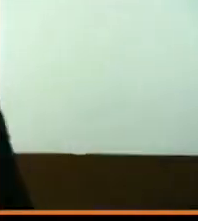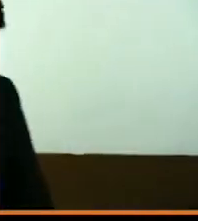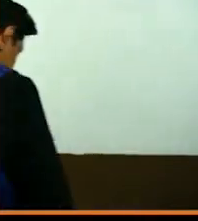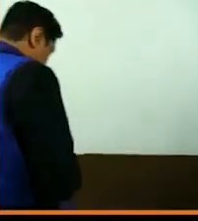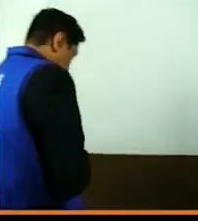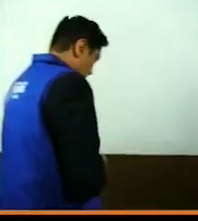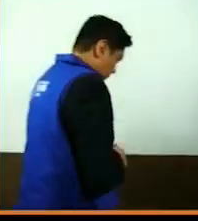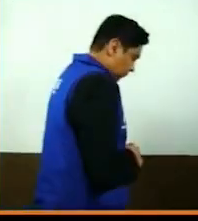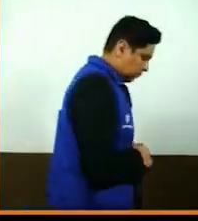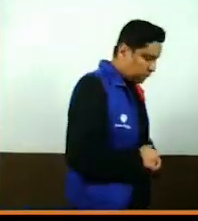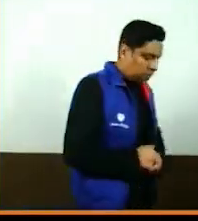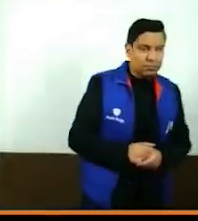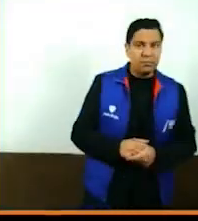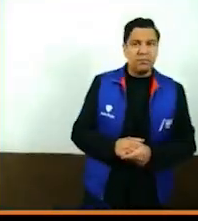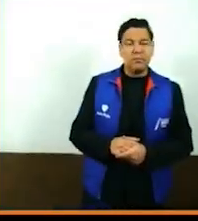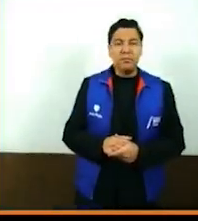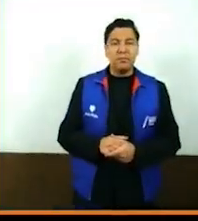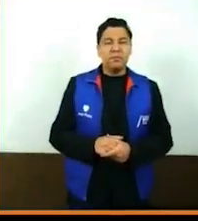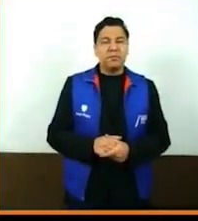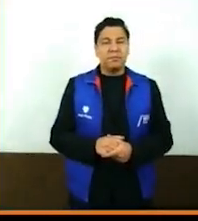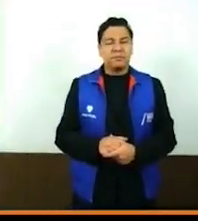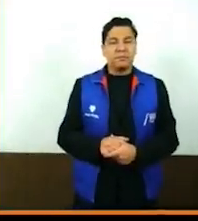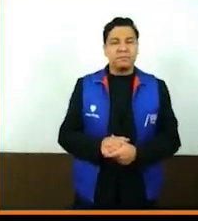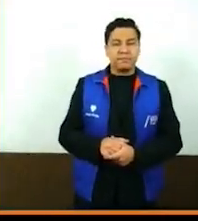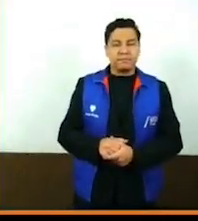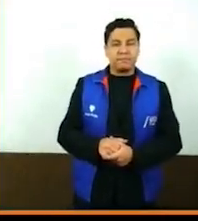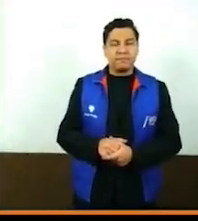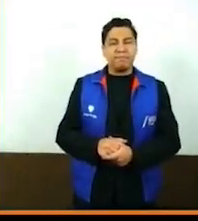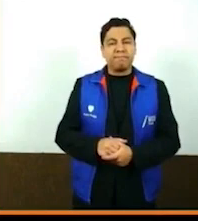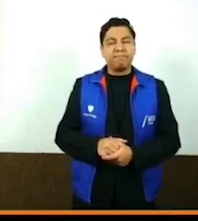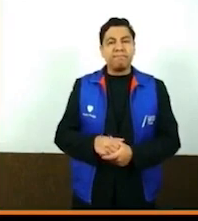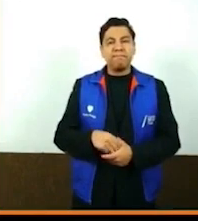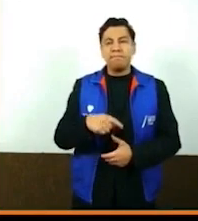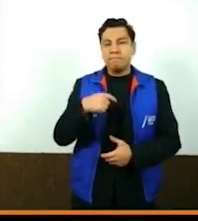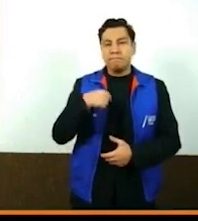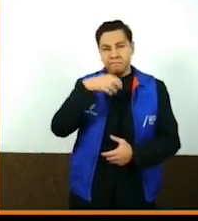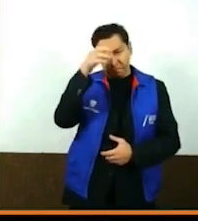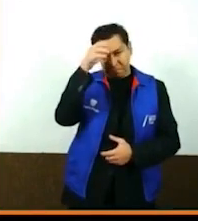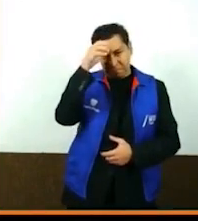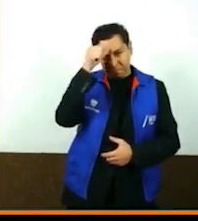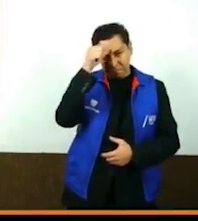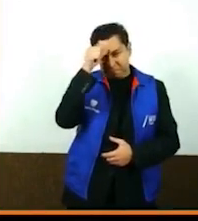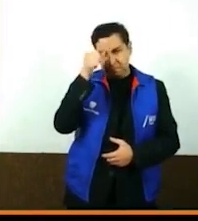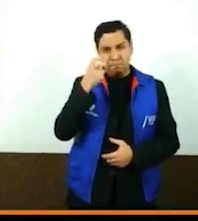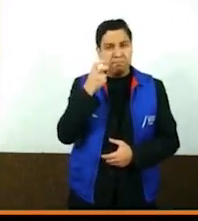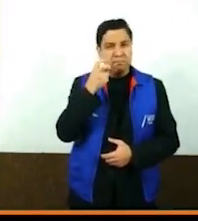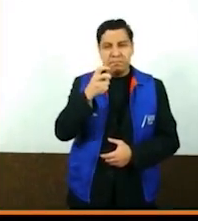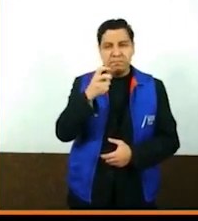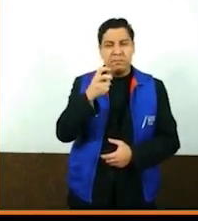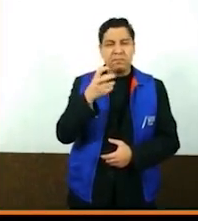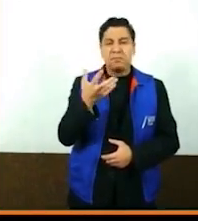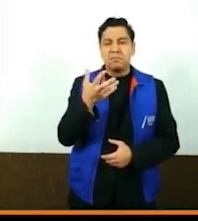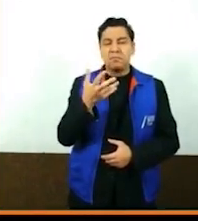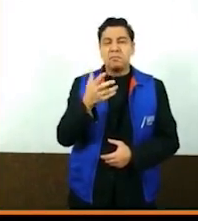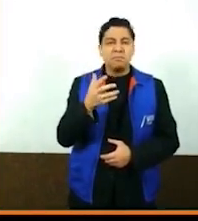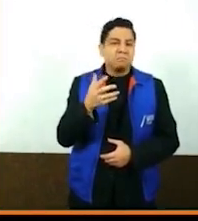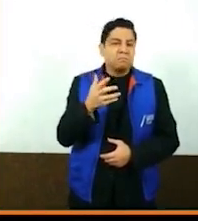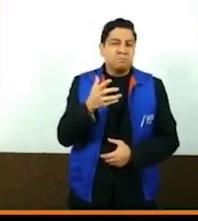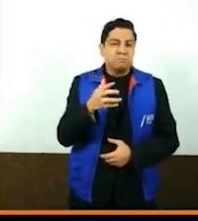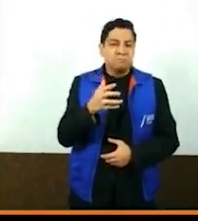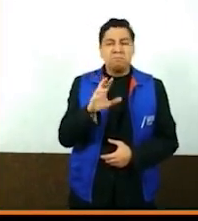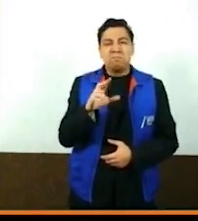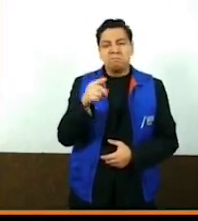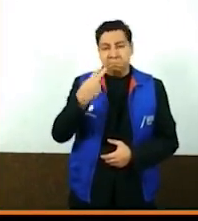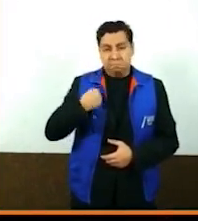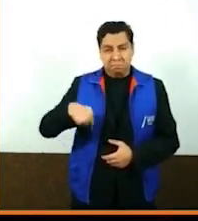menciona Laura precisamente en que la sostenibilidad debe formar parte del corazón de la empresa. Y para quien no conozca, en